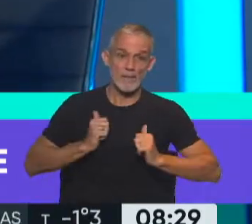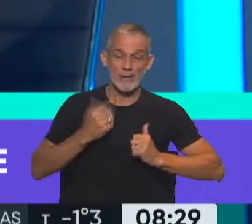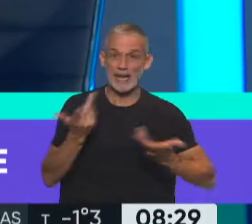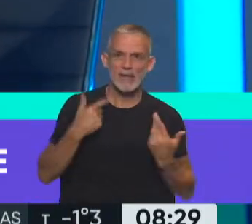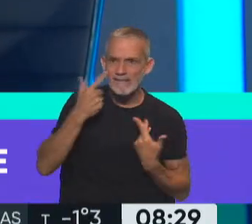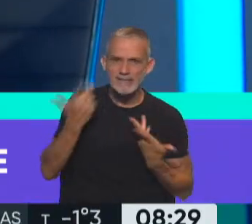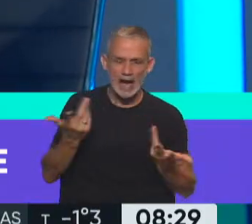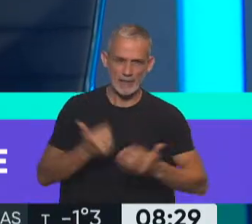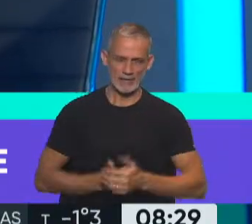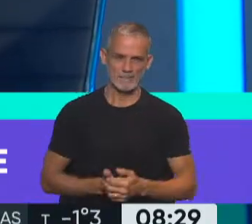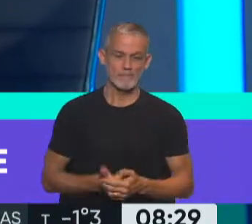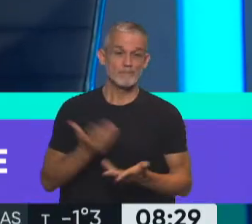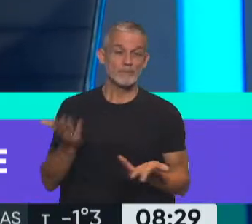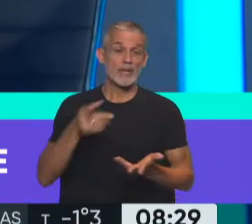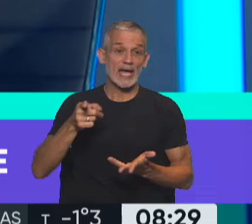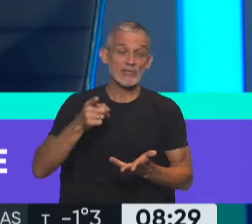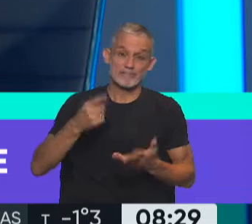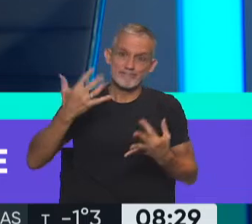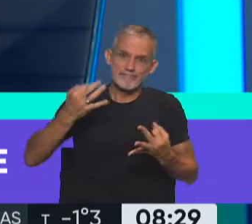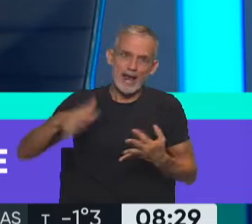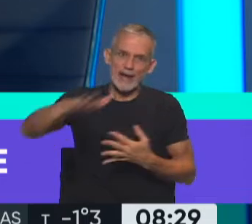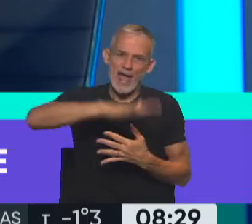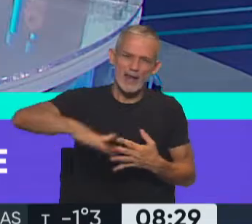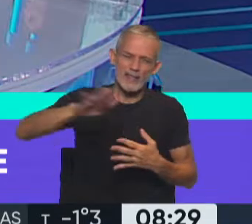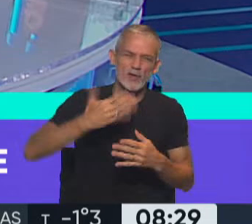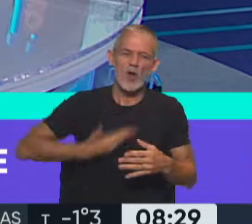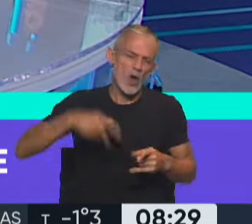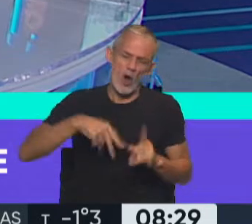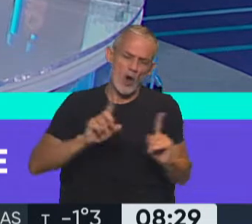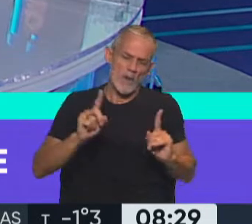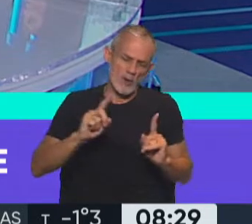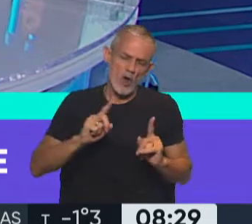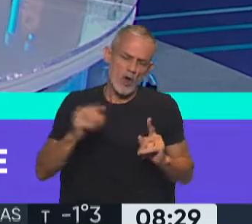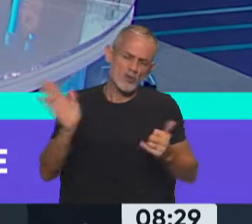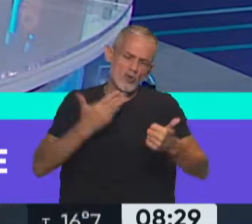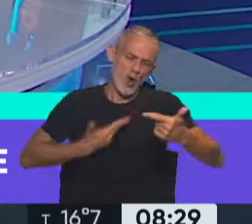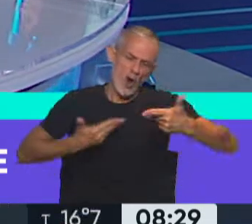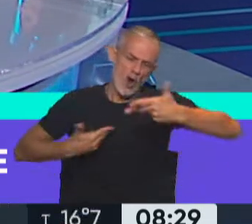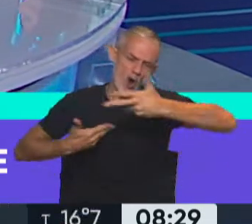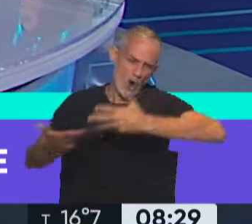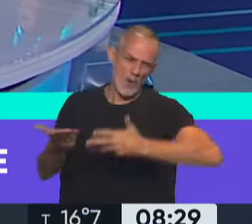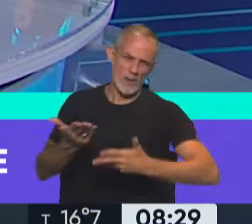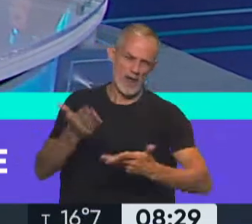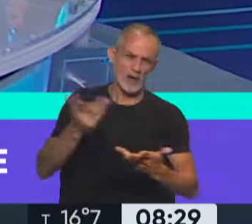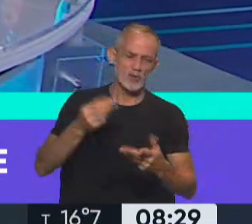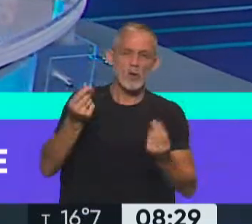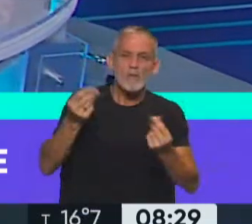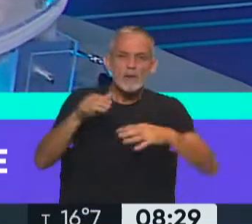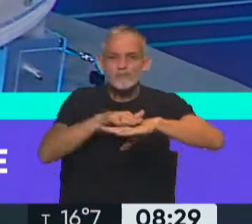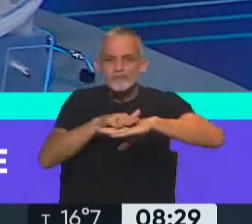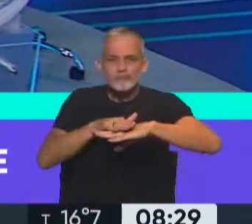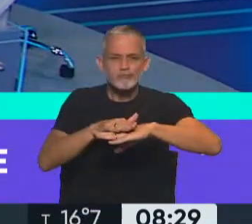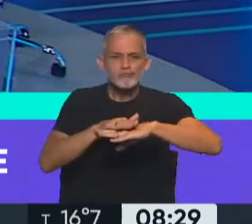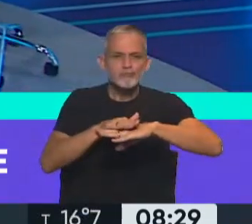mucha expectativa. A ver, esto es una realidad no solamente con este gobierno, eso también hay que decirlo, ¿no? O sea, es una realidad, las canastas